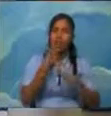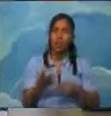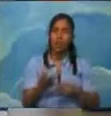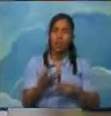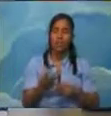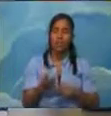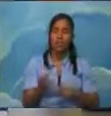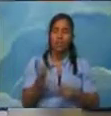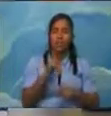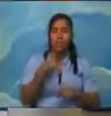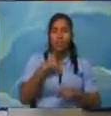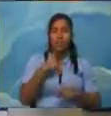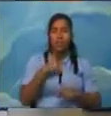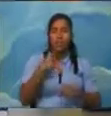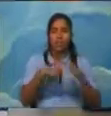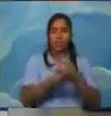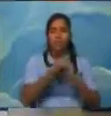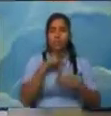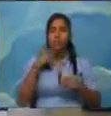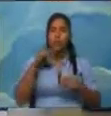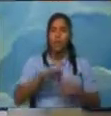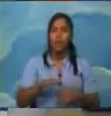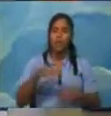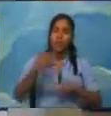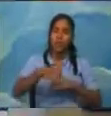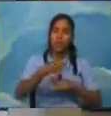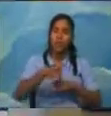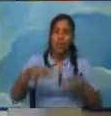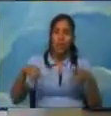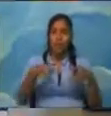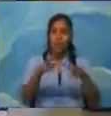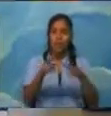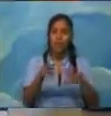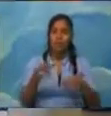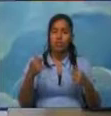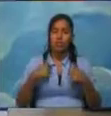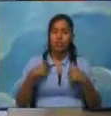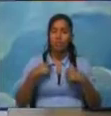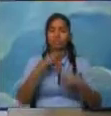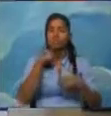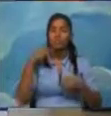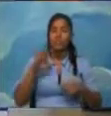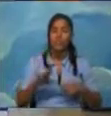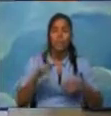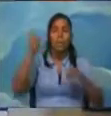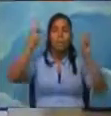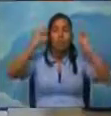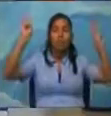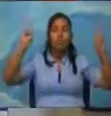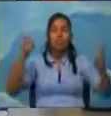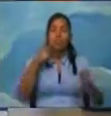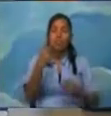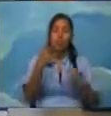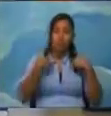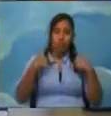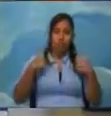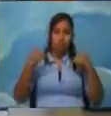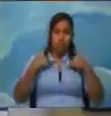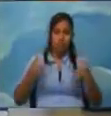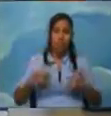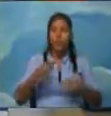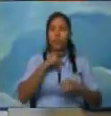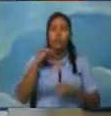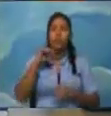Y poseeréis aquella buena tierra. Yo me voy a morir de este lado del río, pero ustedes no se van a morir. Ya los que se iban a morir se murieron